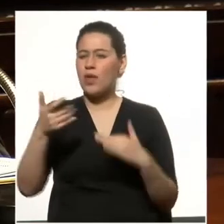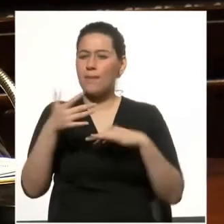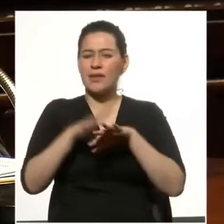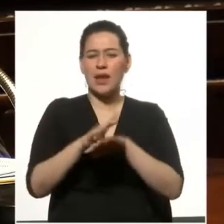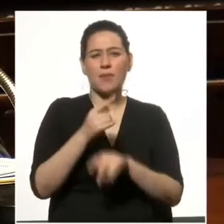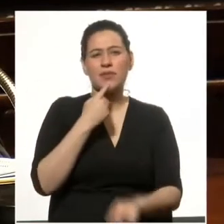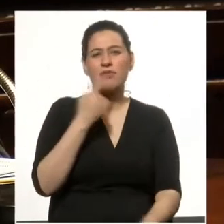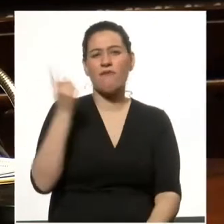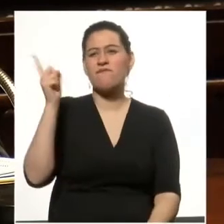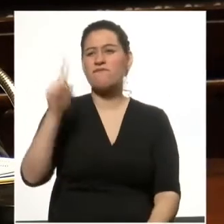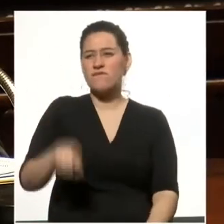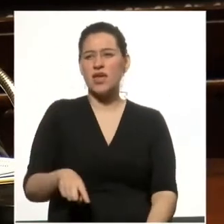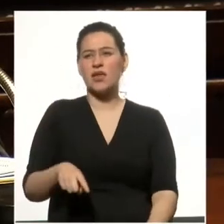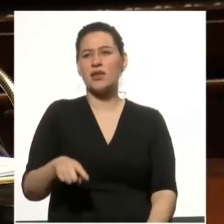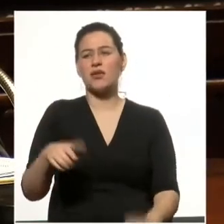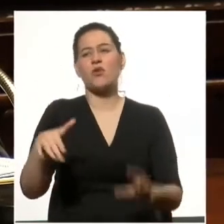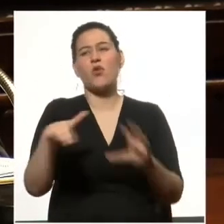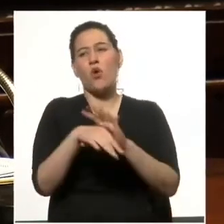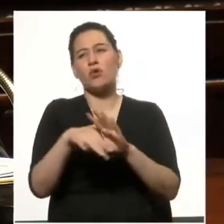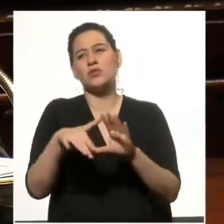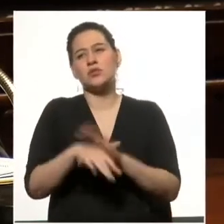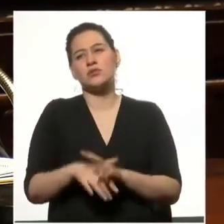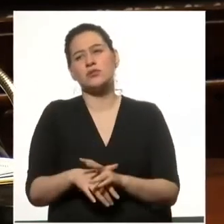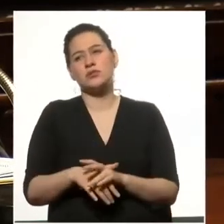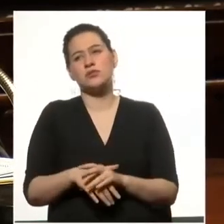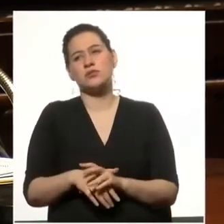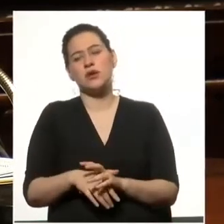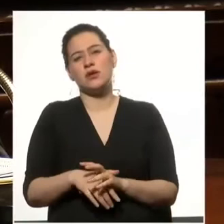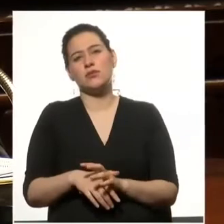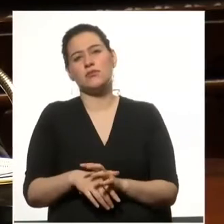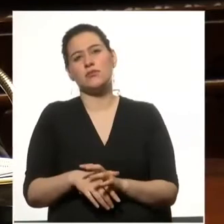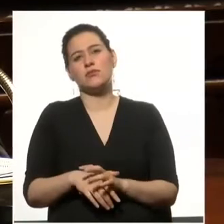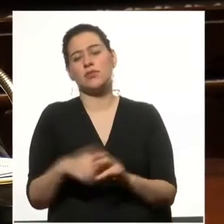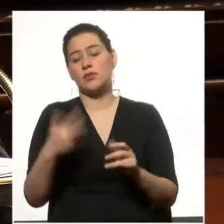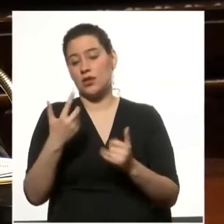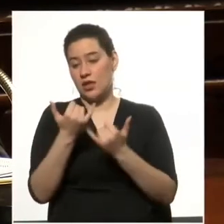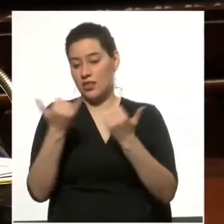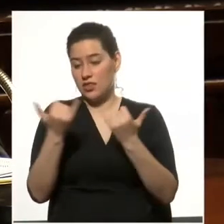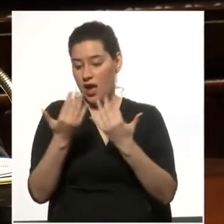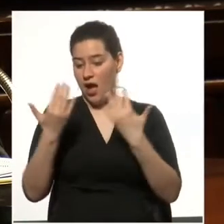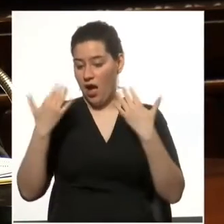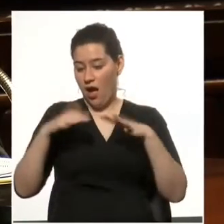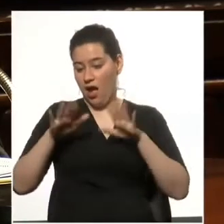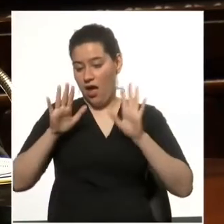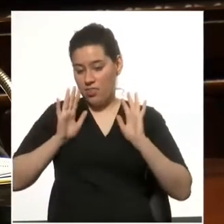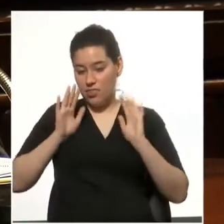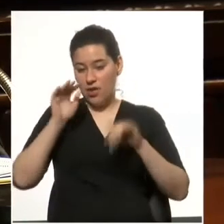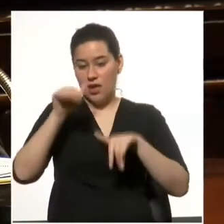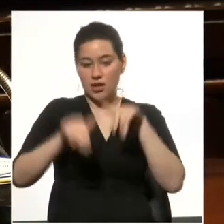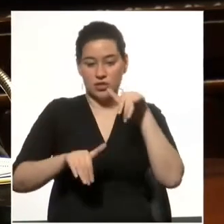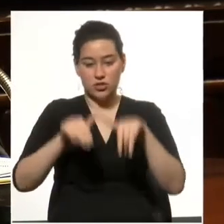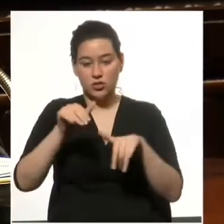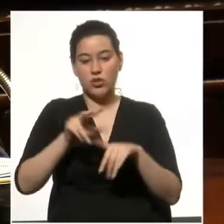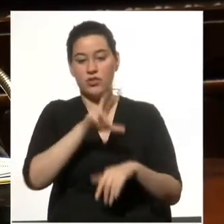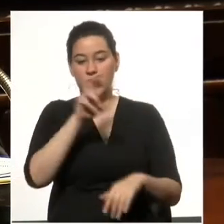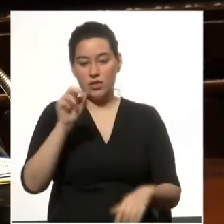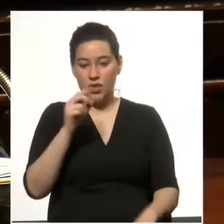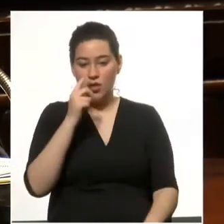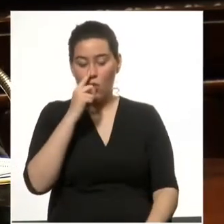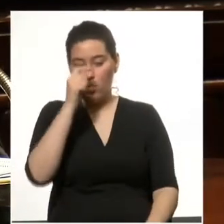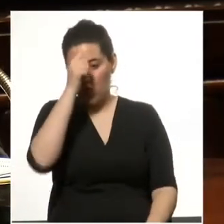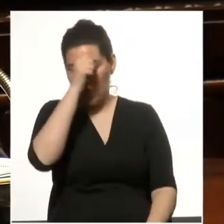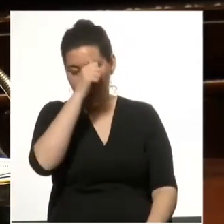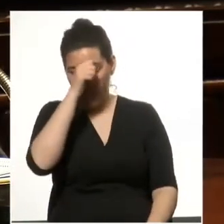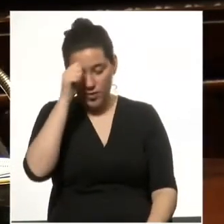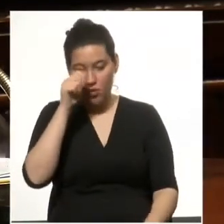da lugar a las siguientes coincidencias, de alguna forma hay que llamarlas. 3 días antes de las elecciones internas del domingo 30 de junio, el fiscal